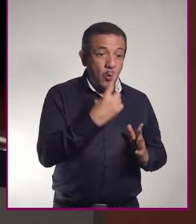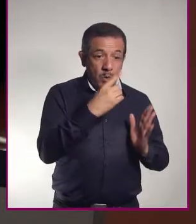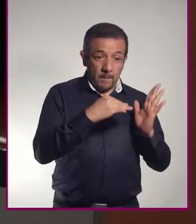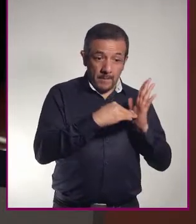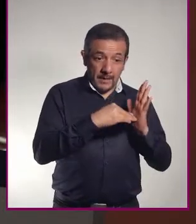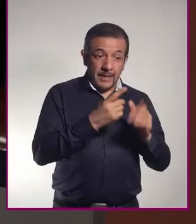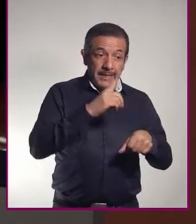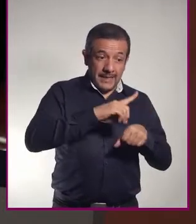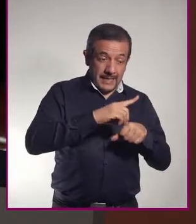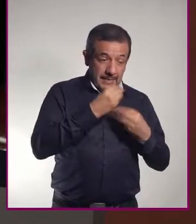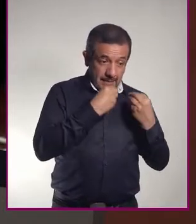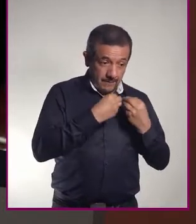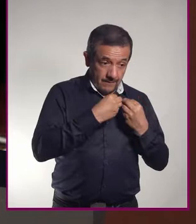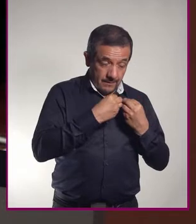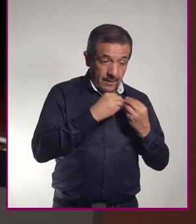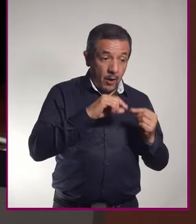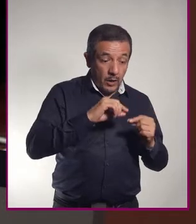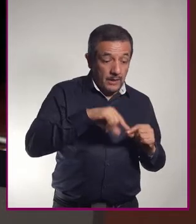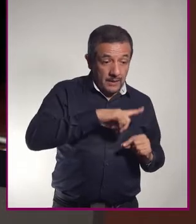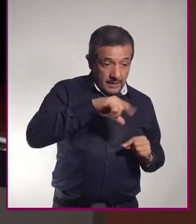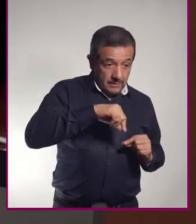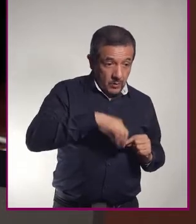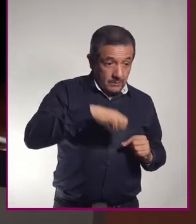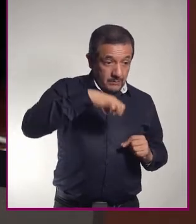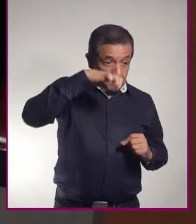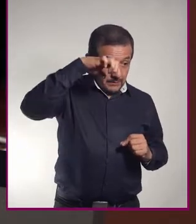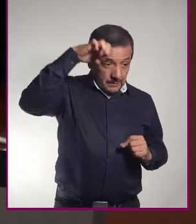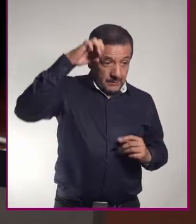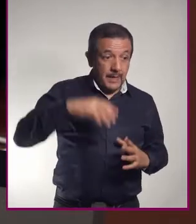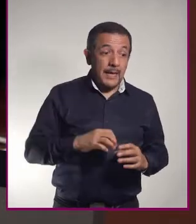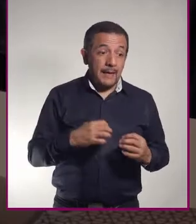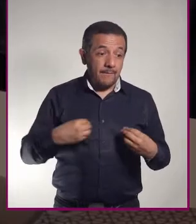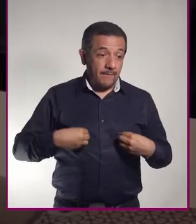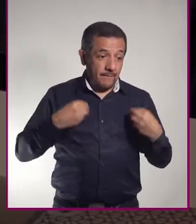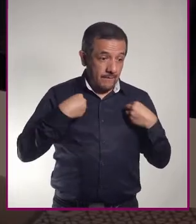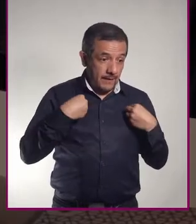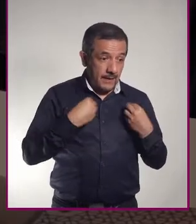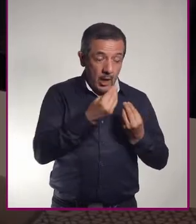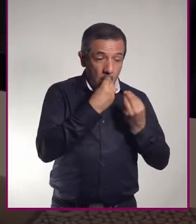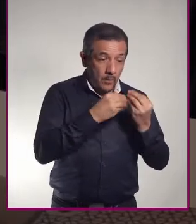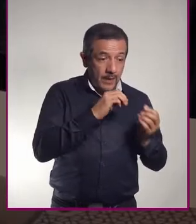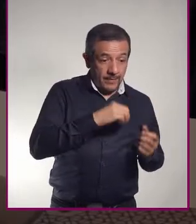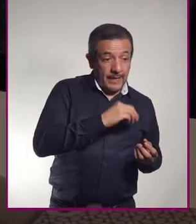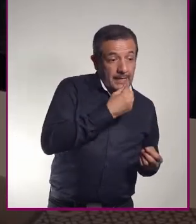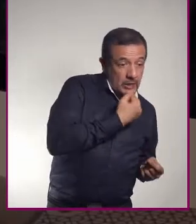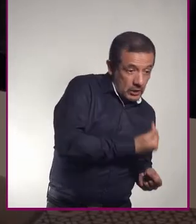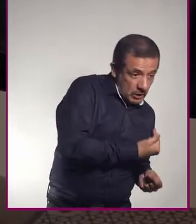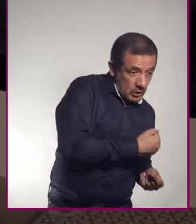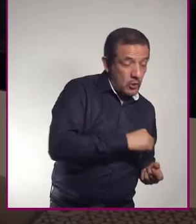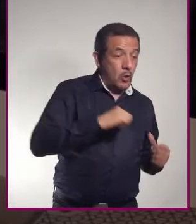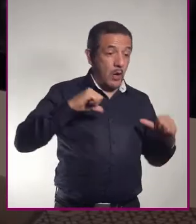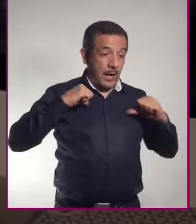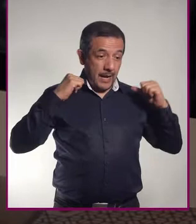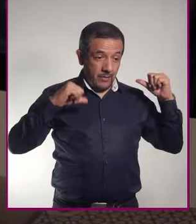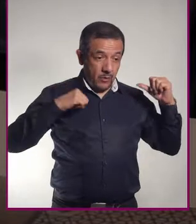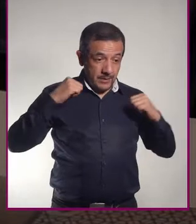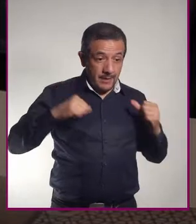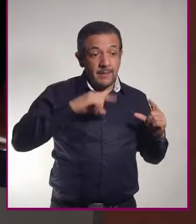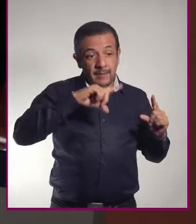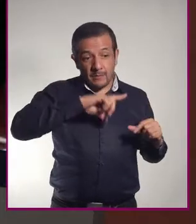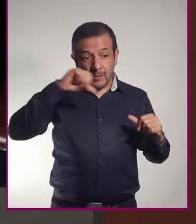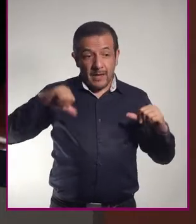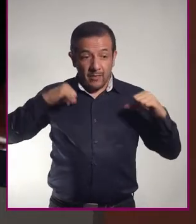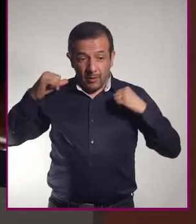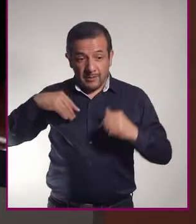vida, como en la transición de las diferentes etapas de la vida, de niño a adolescente, de adolescente a adulto,